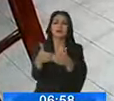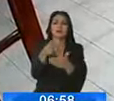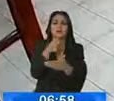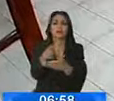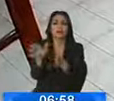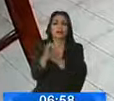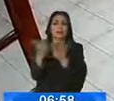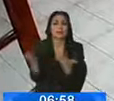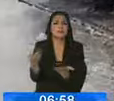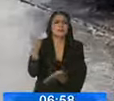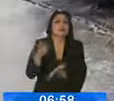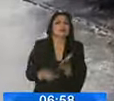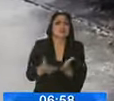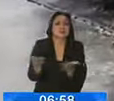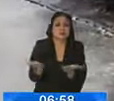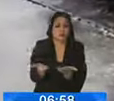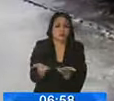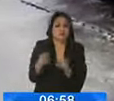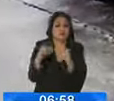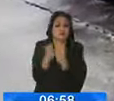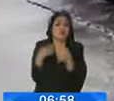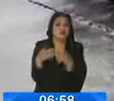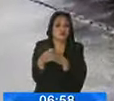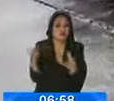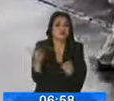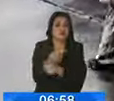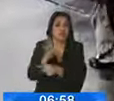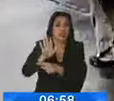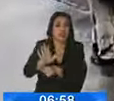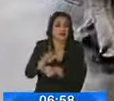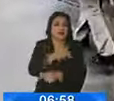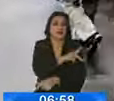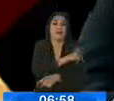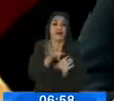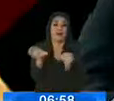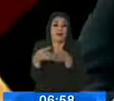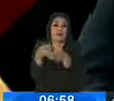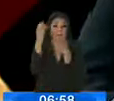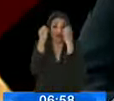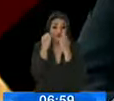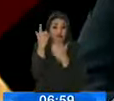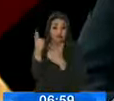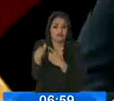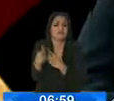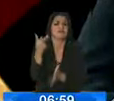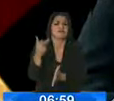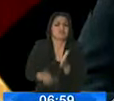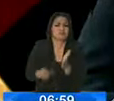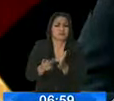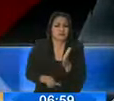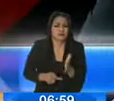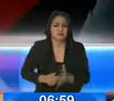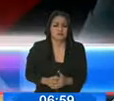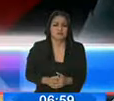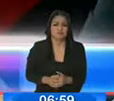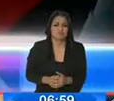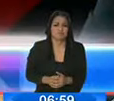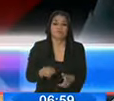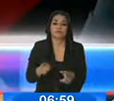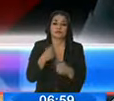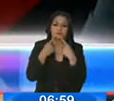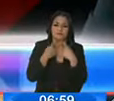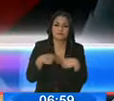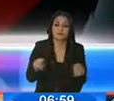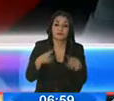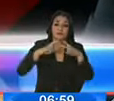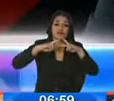periodístico de Diario El Comercio en manos de un grupo disidente de la extinta guerrilla de las FARC. Reitero, continúan las pericias y